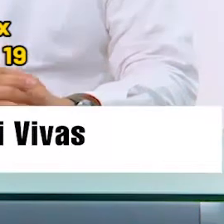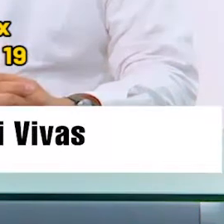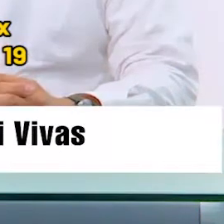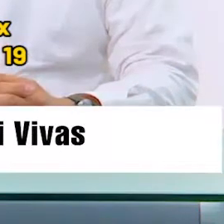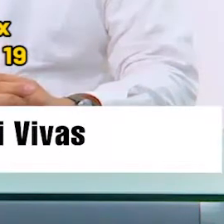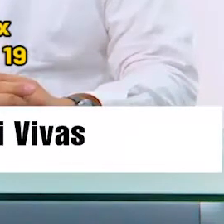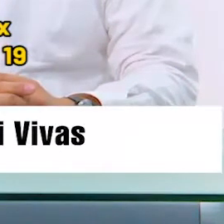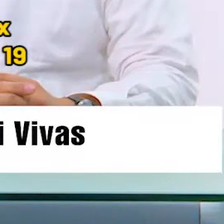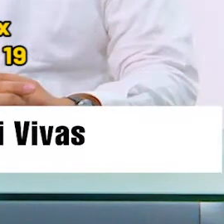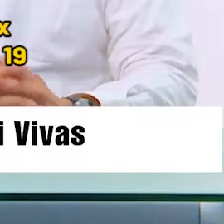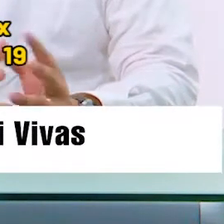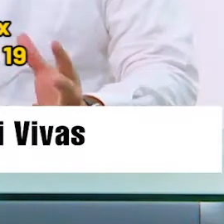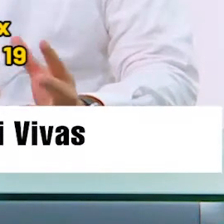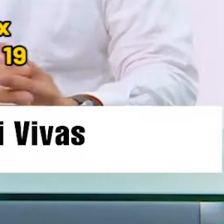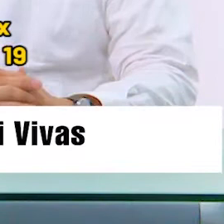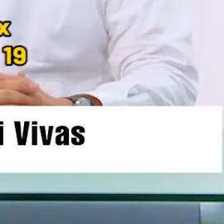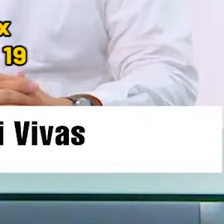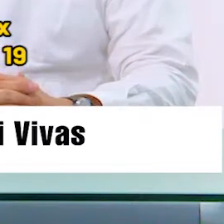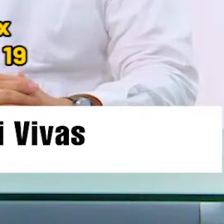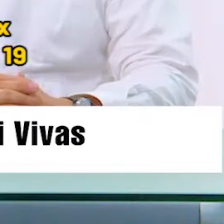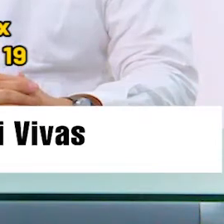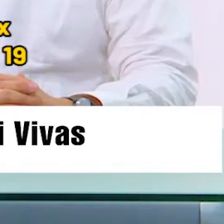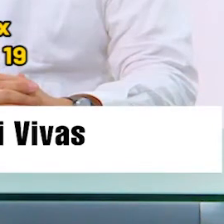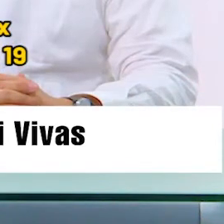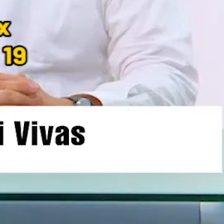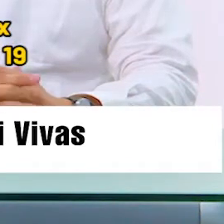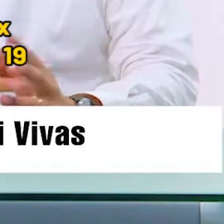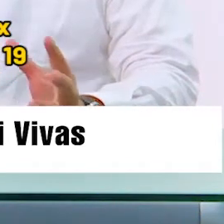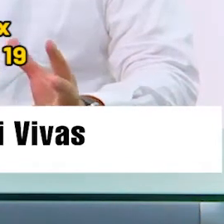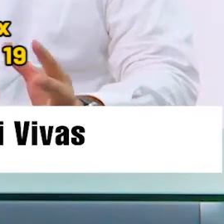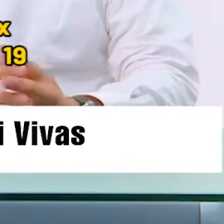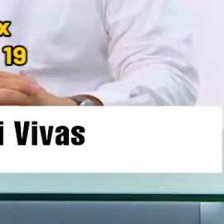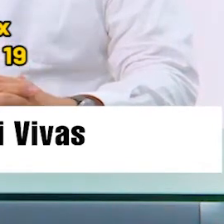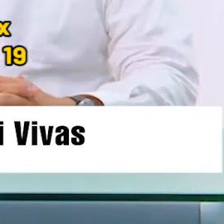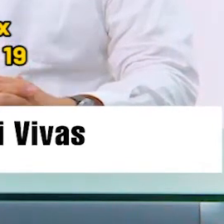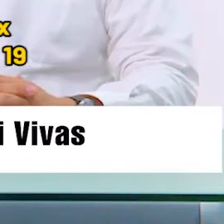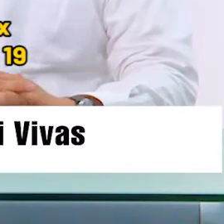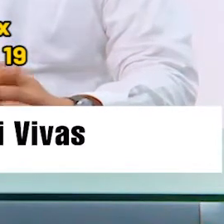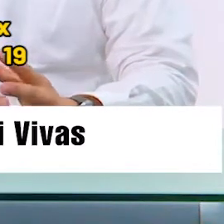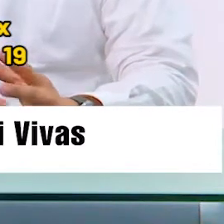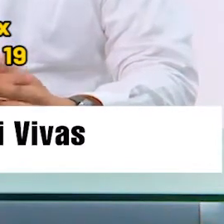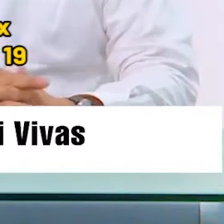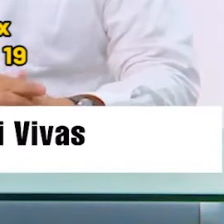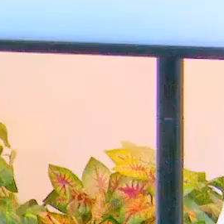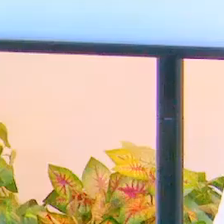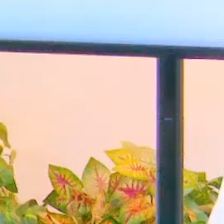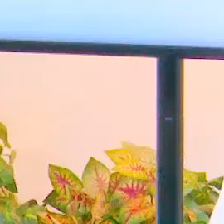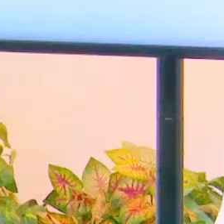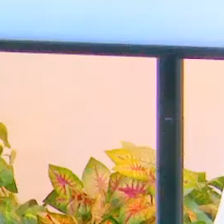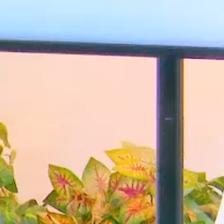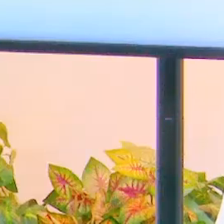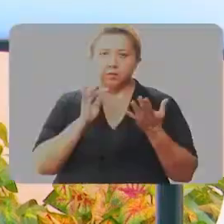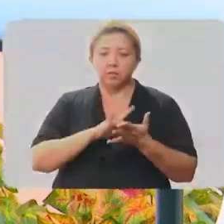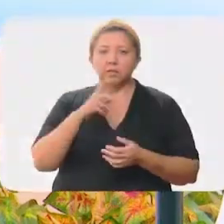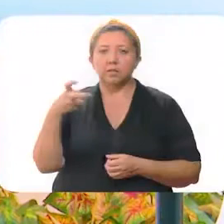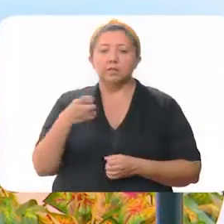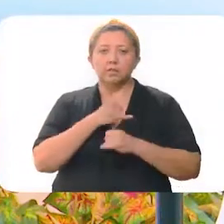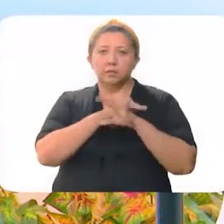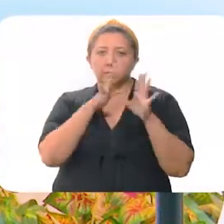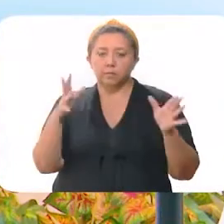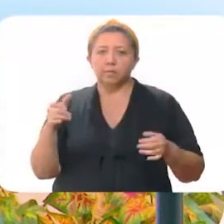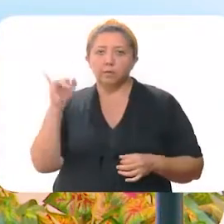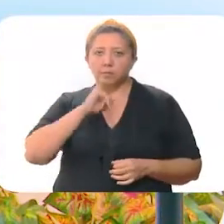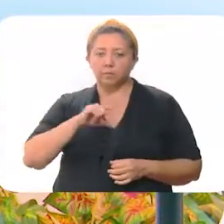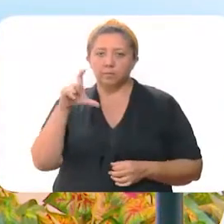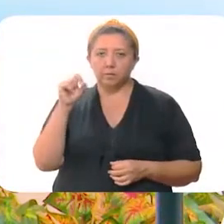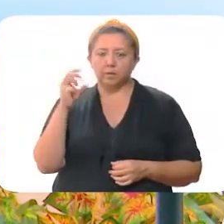Muy buenas tardes. A continuación daremos a conocer el comportamiento del COVID-19 en nuestro estado de Yucatán. Doctor Isaac. Secretario, muchas gracias. Este es el parte médico